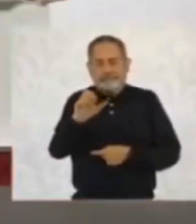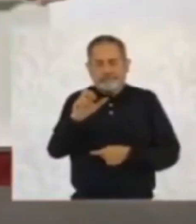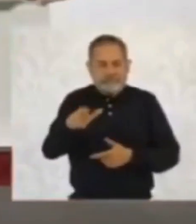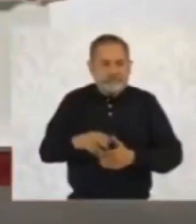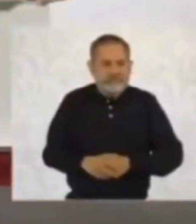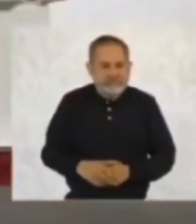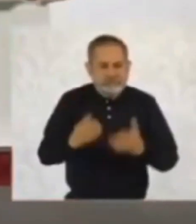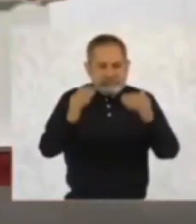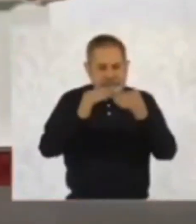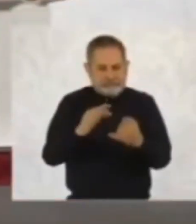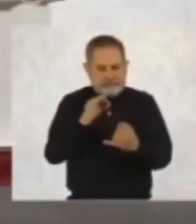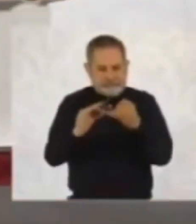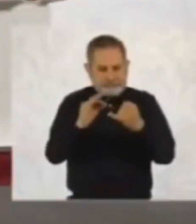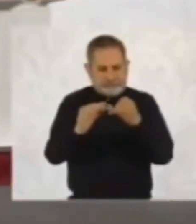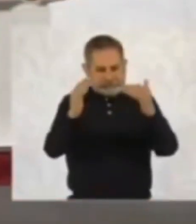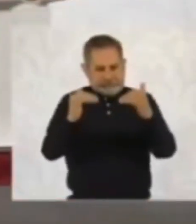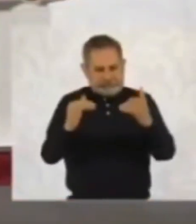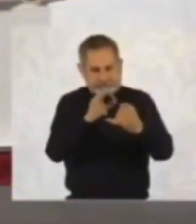la última.